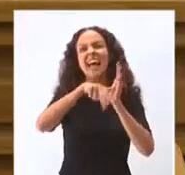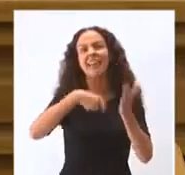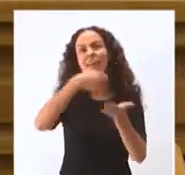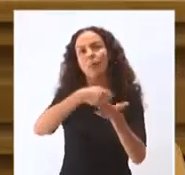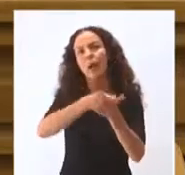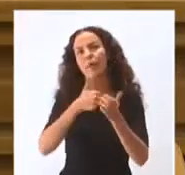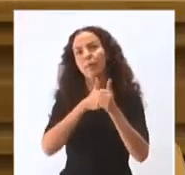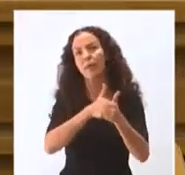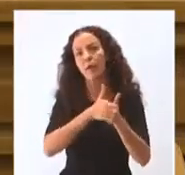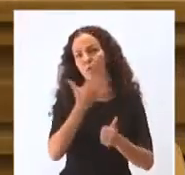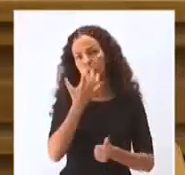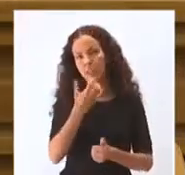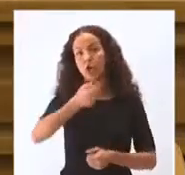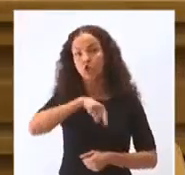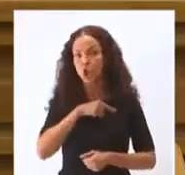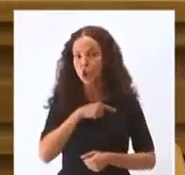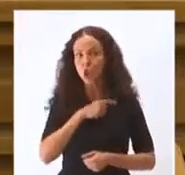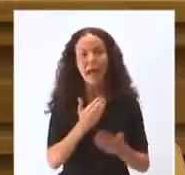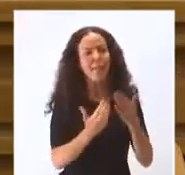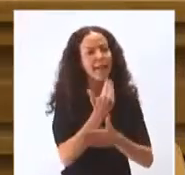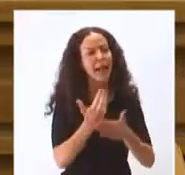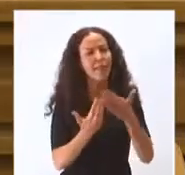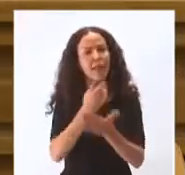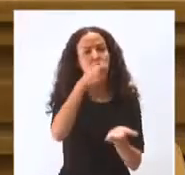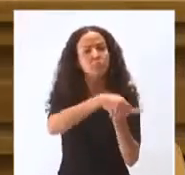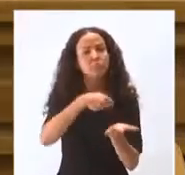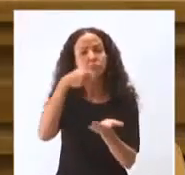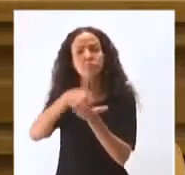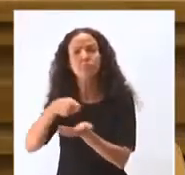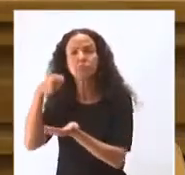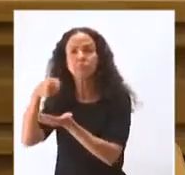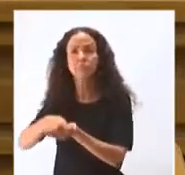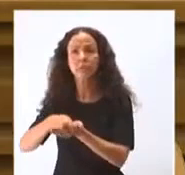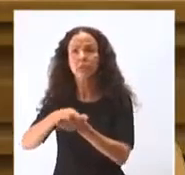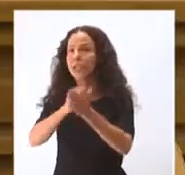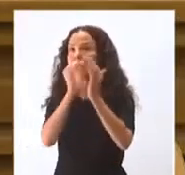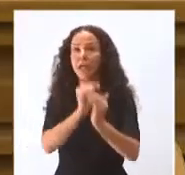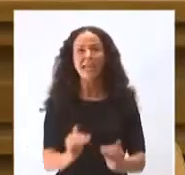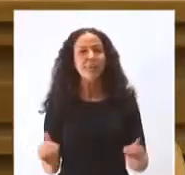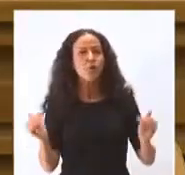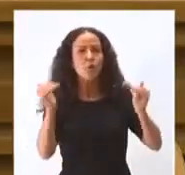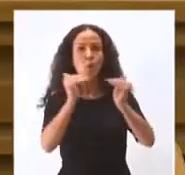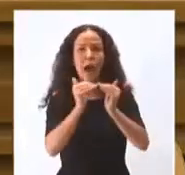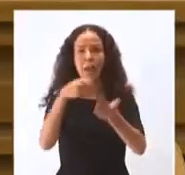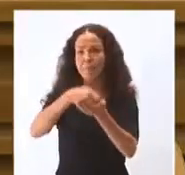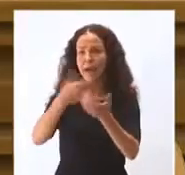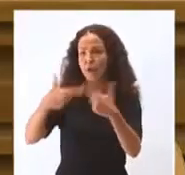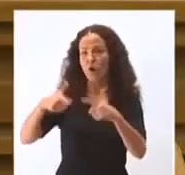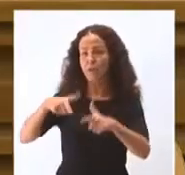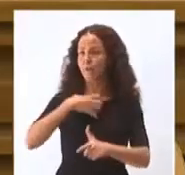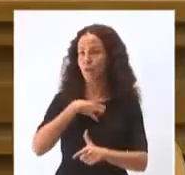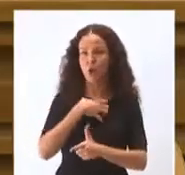nosotros pagamos no sólo al día sino equiparado a lo que nunca se puede faltar de pagar que son las nóminas